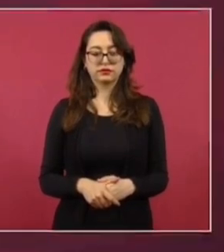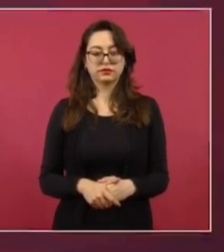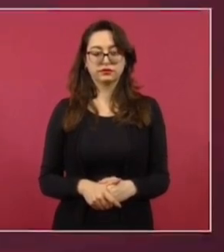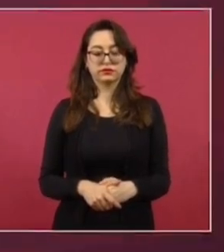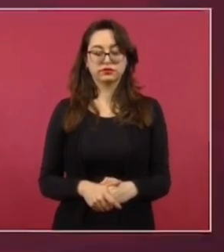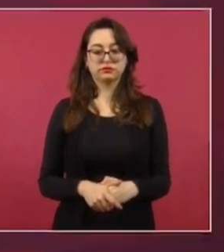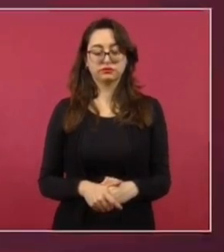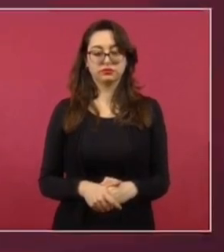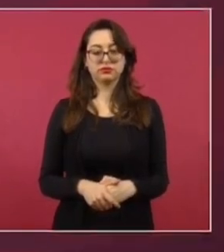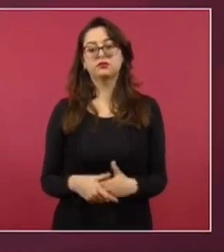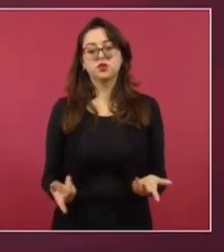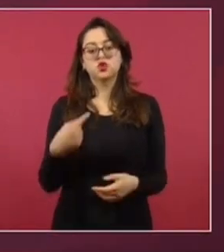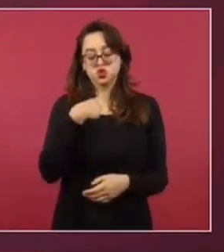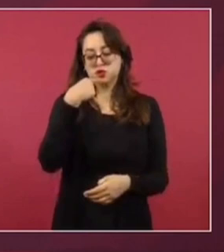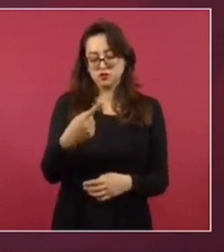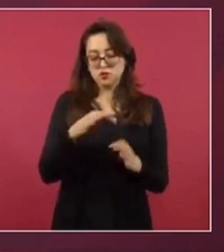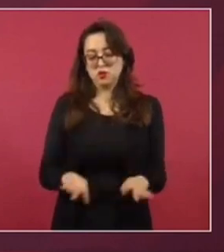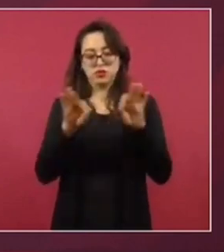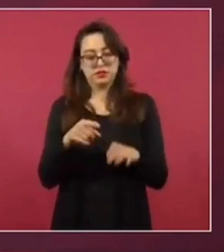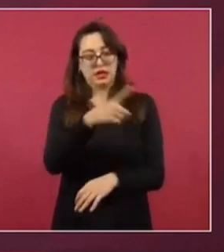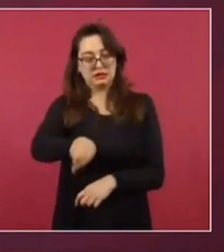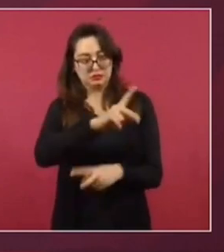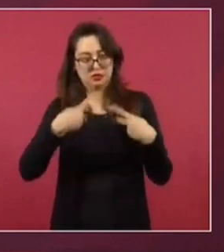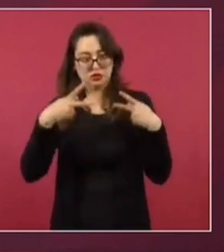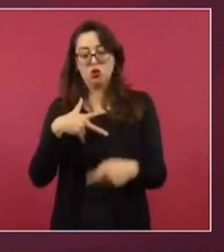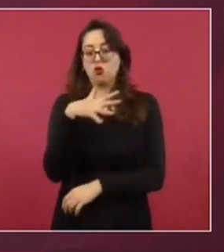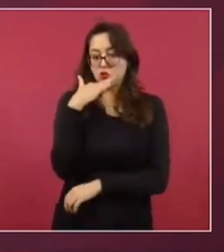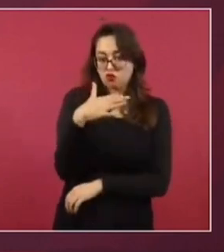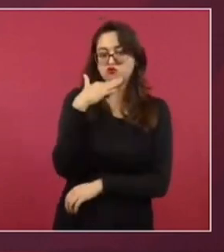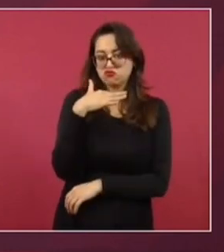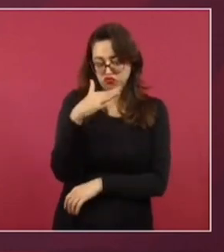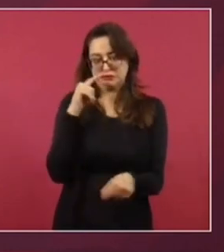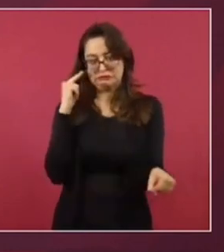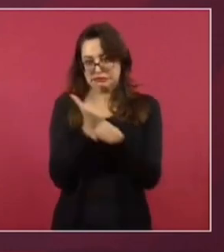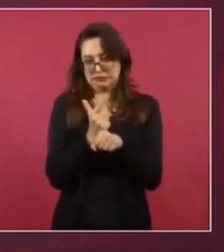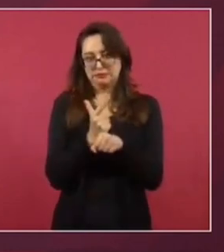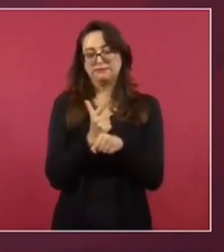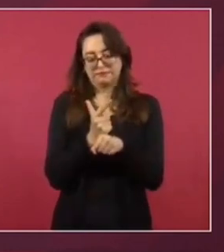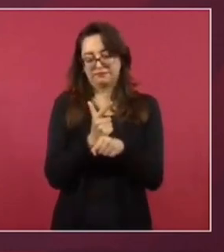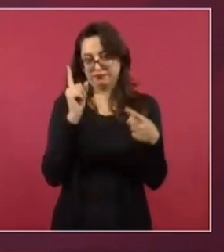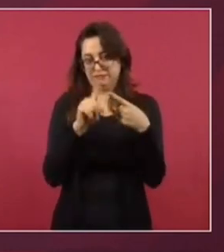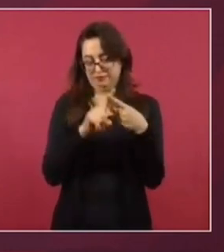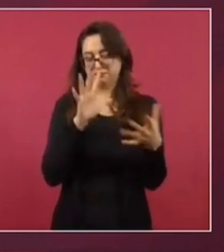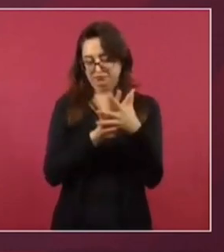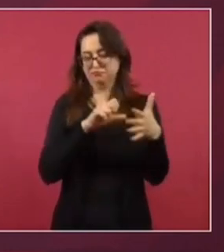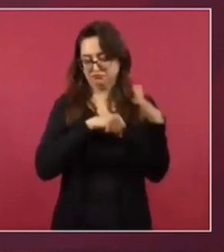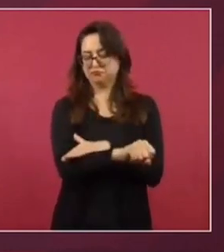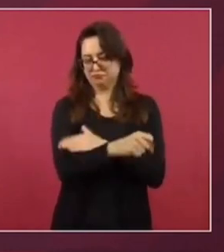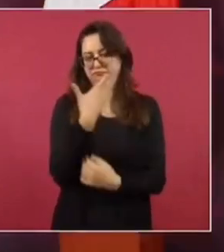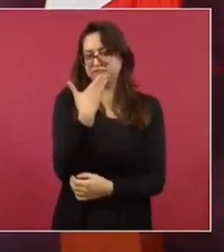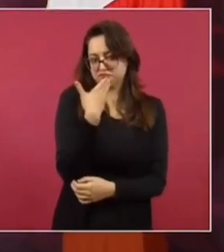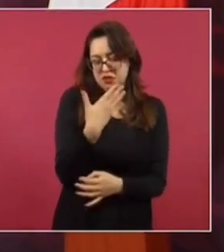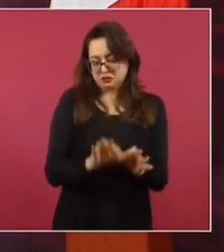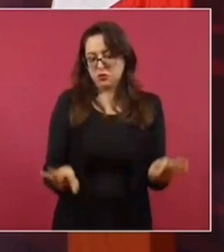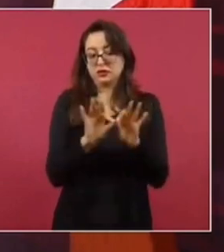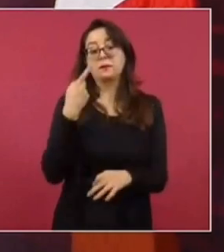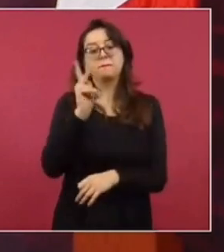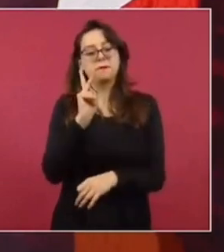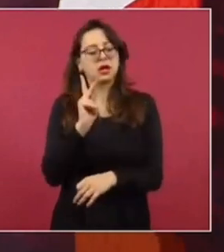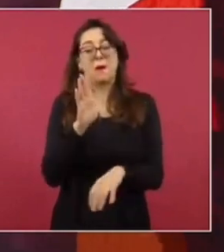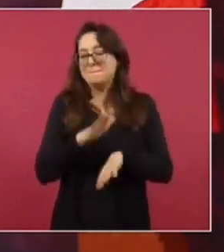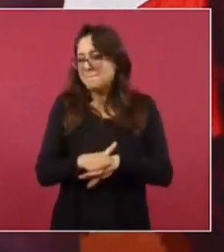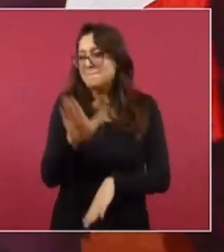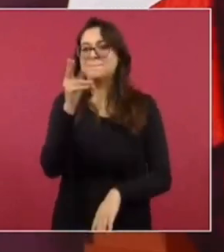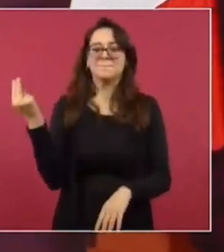cárcel quienes cometen estos delitos lo más importante es que devuelvan lo que sustrajeron